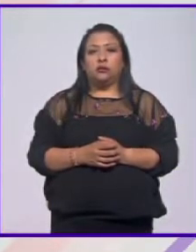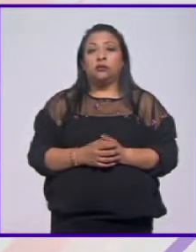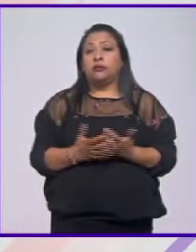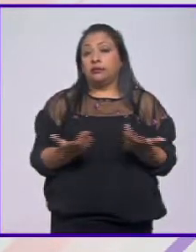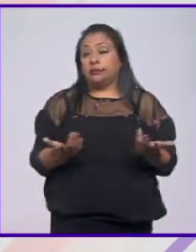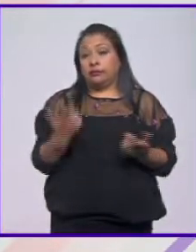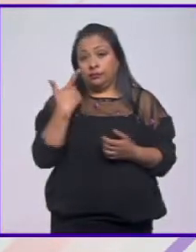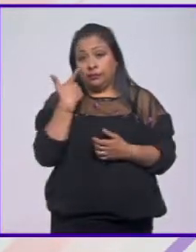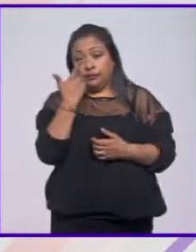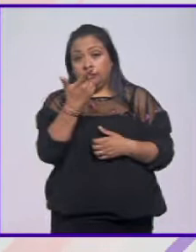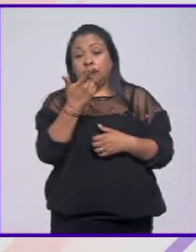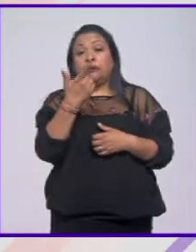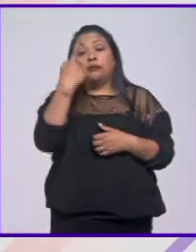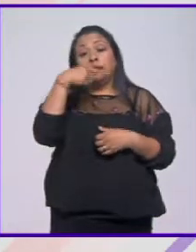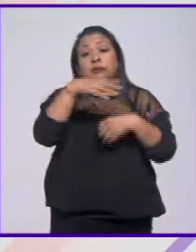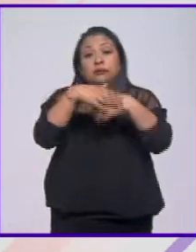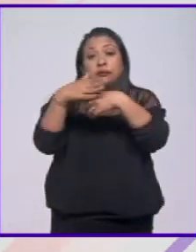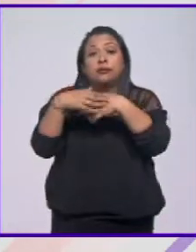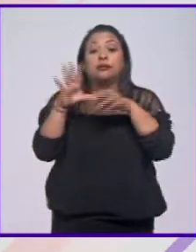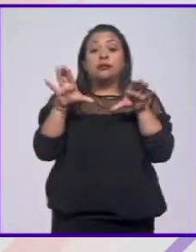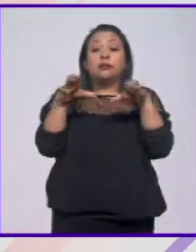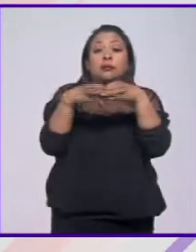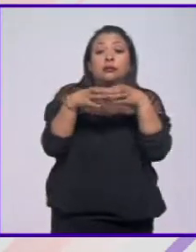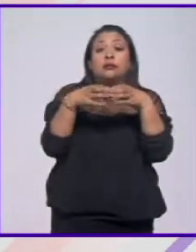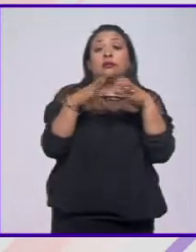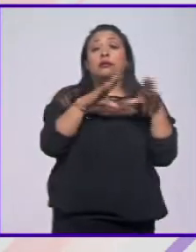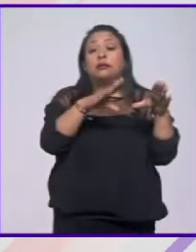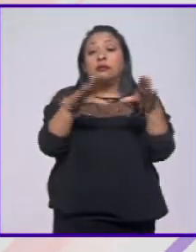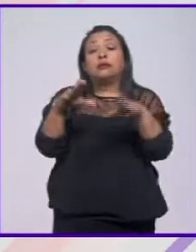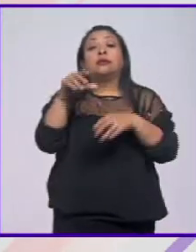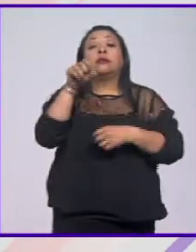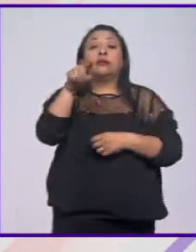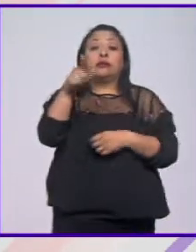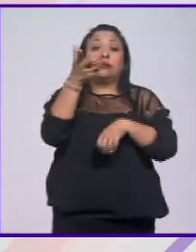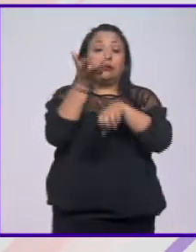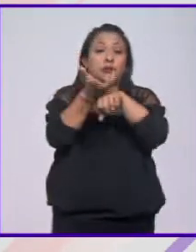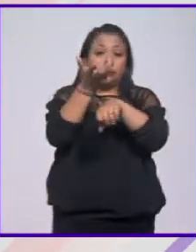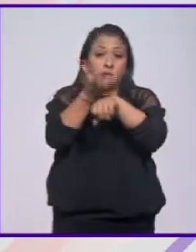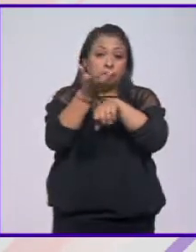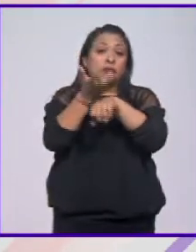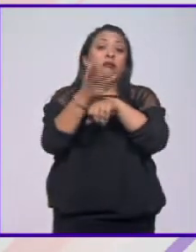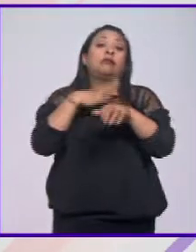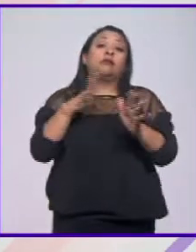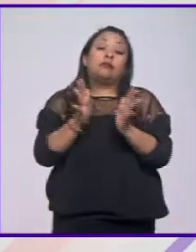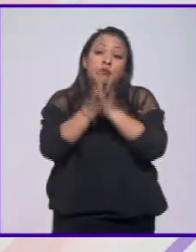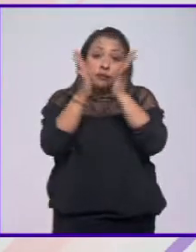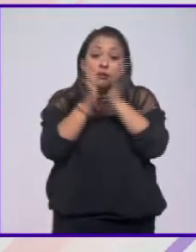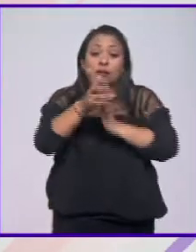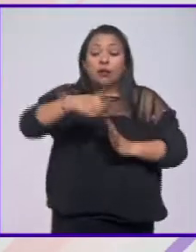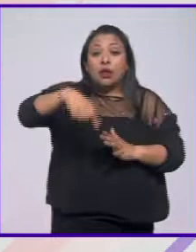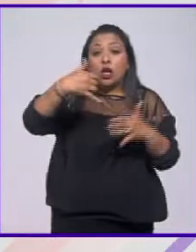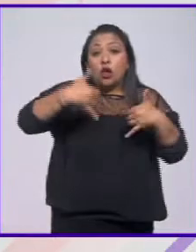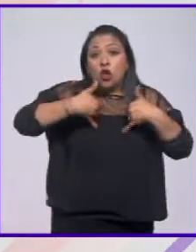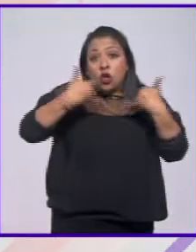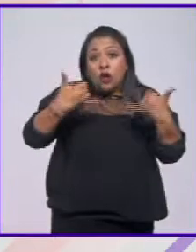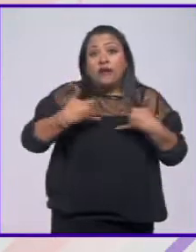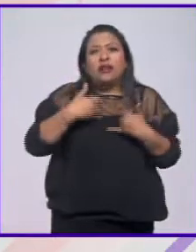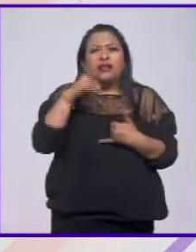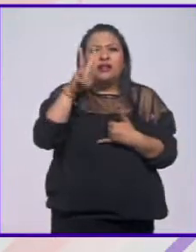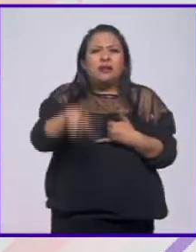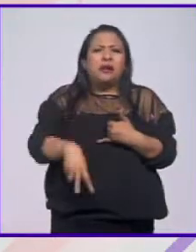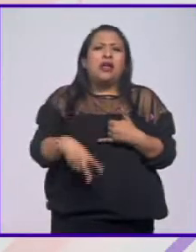Pues ahí está el llamado para la comunidad académica, que también en los Estados Unidos se involucre por esos jóvenes que van y lo